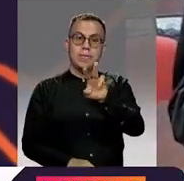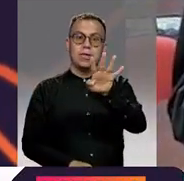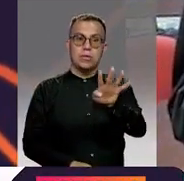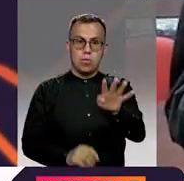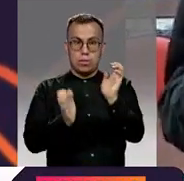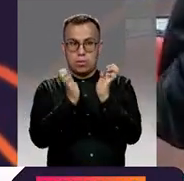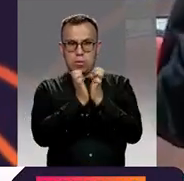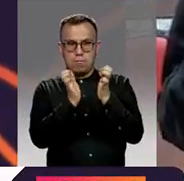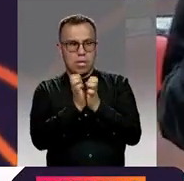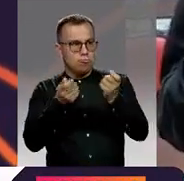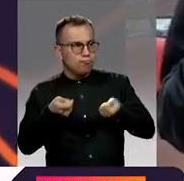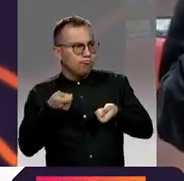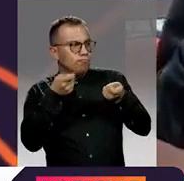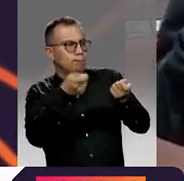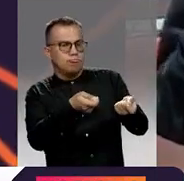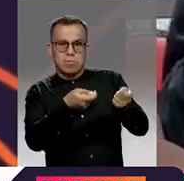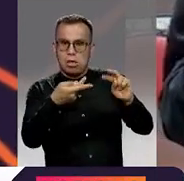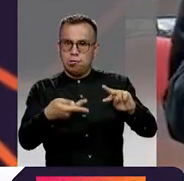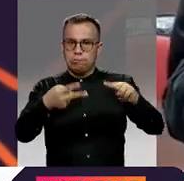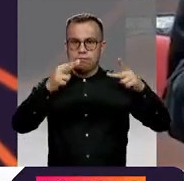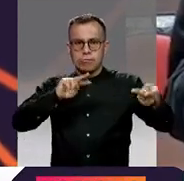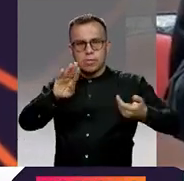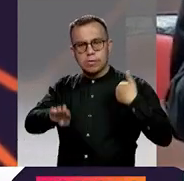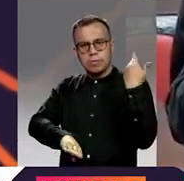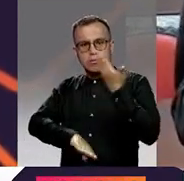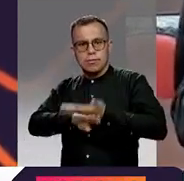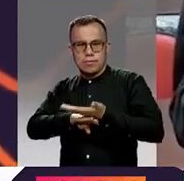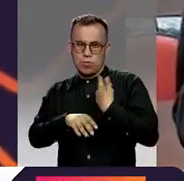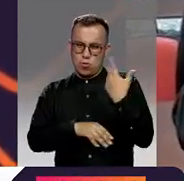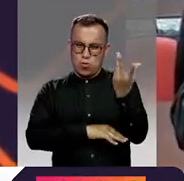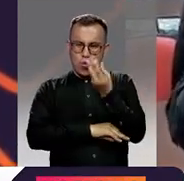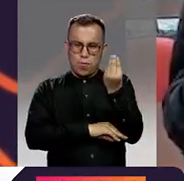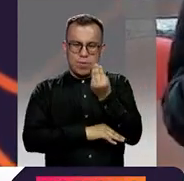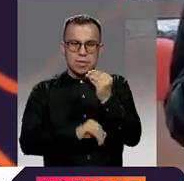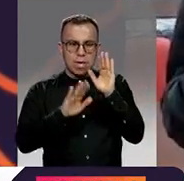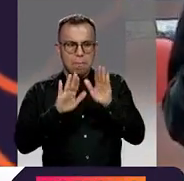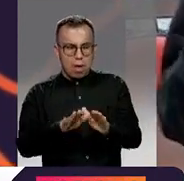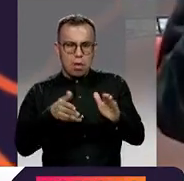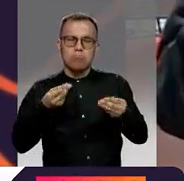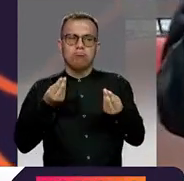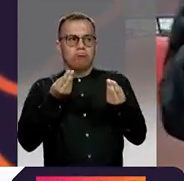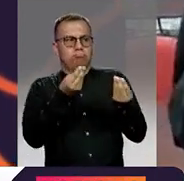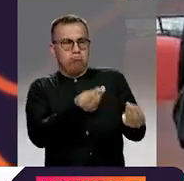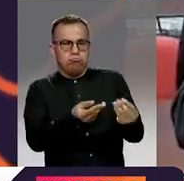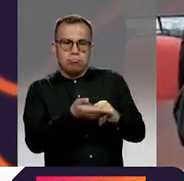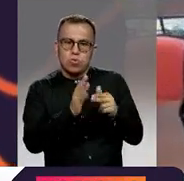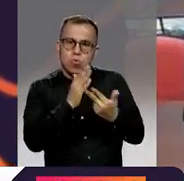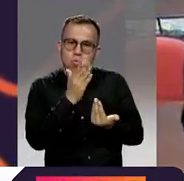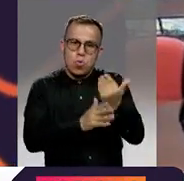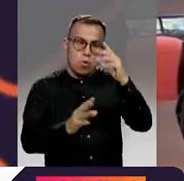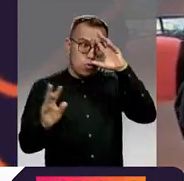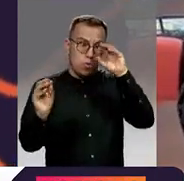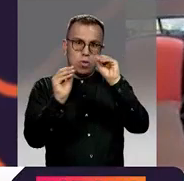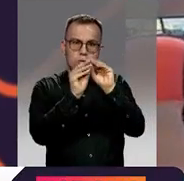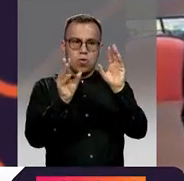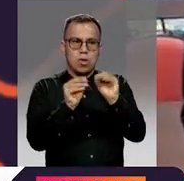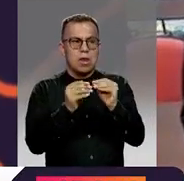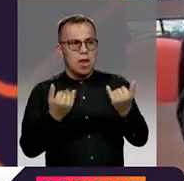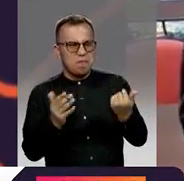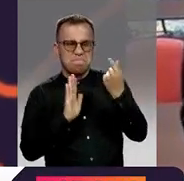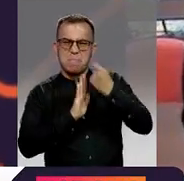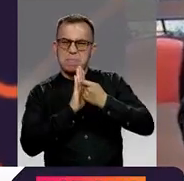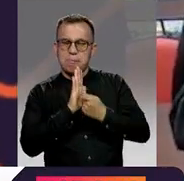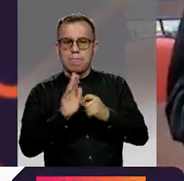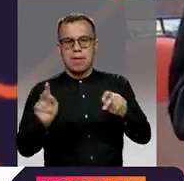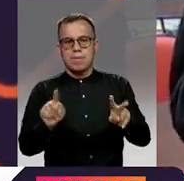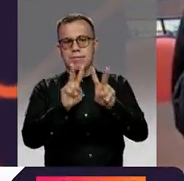mayo, ha hecho una contrapropuesta precisamente el Comité Nacional de Paro para llegar a unos nuevos acuerdos, haciendo hincapié